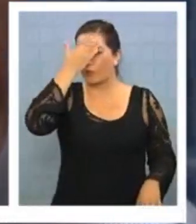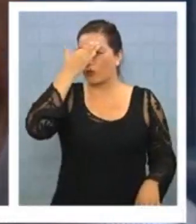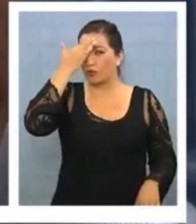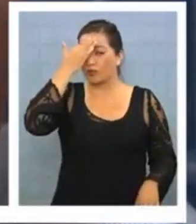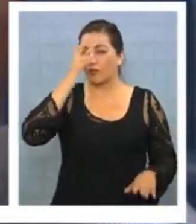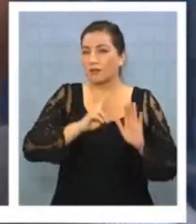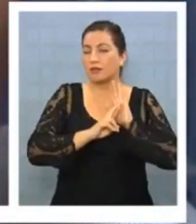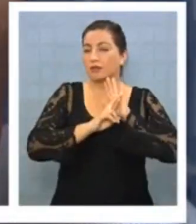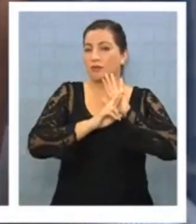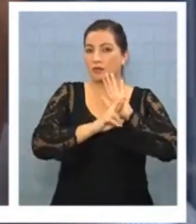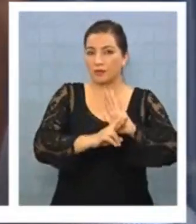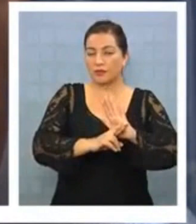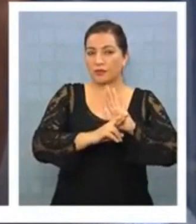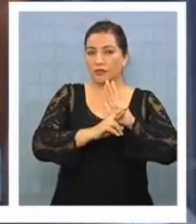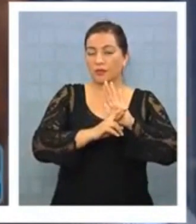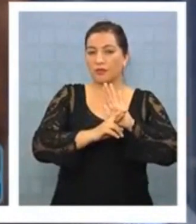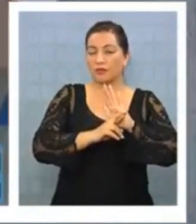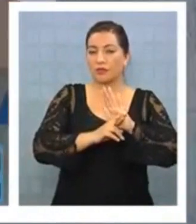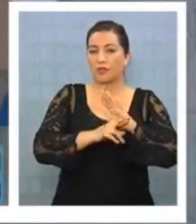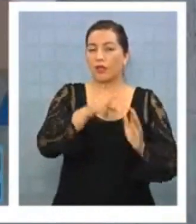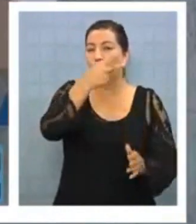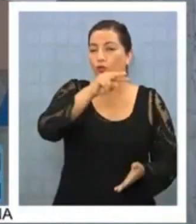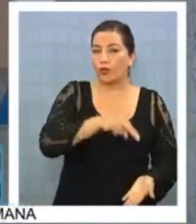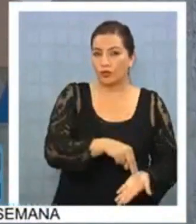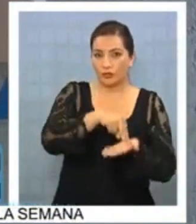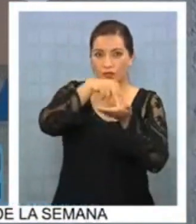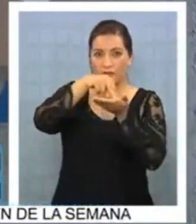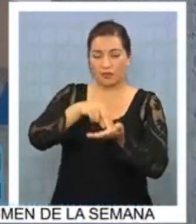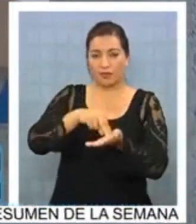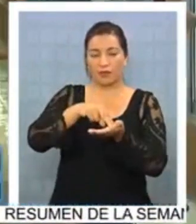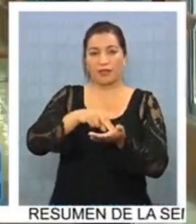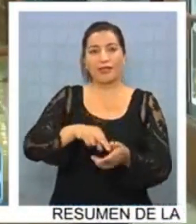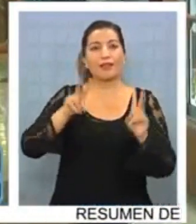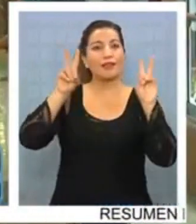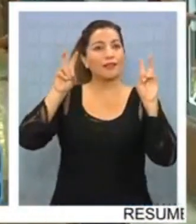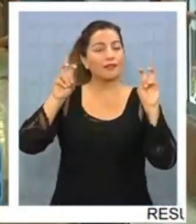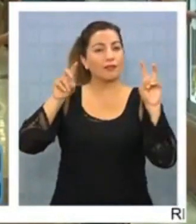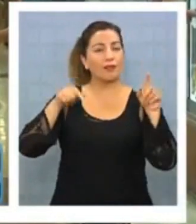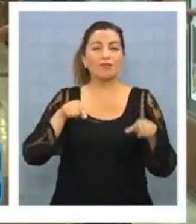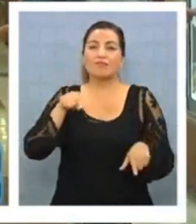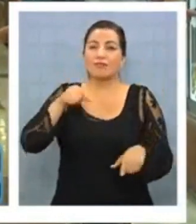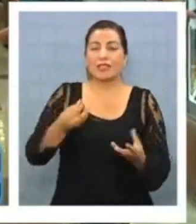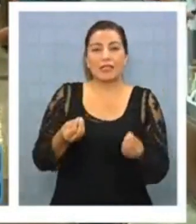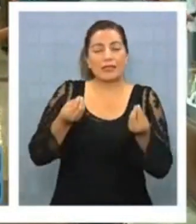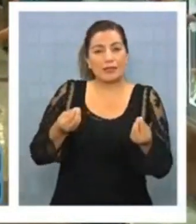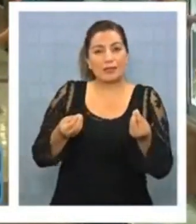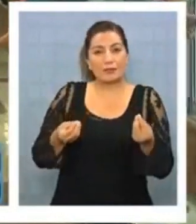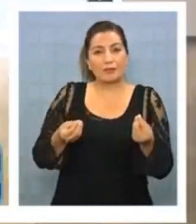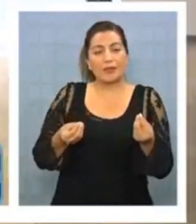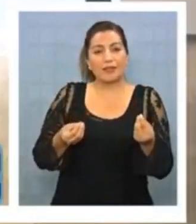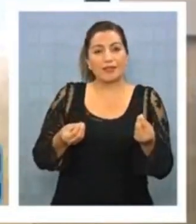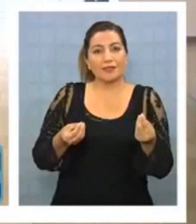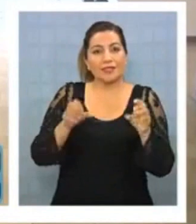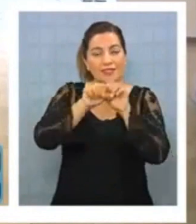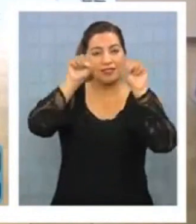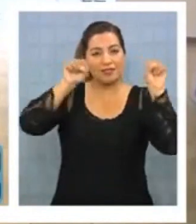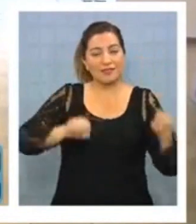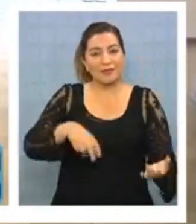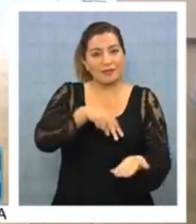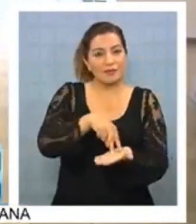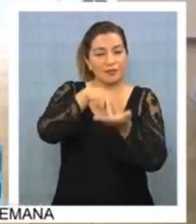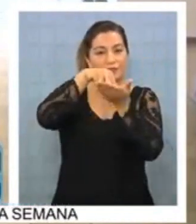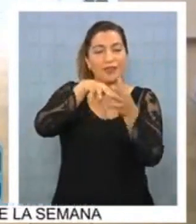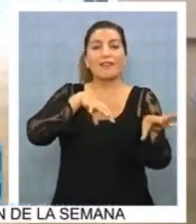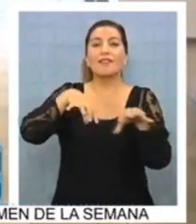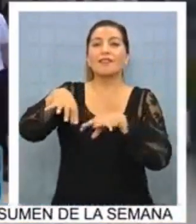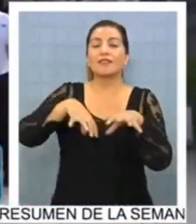expresan representantes de entidades de usuarios de Zona Franca de Iquique al referirse a los posibles efectos que tendría en el sistema franco y, por ende, en la